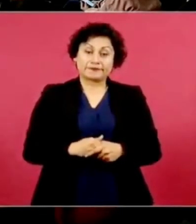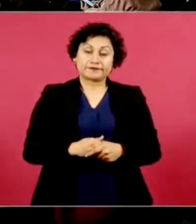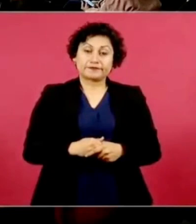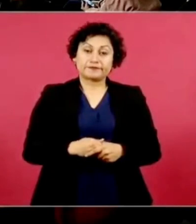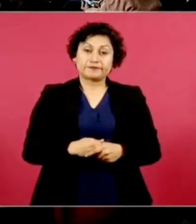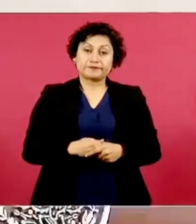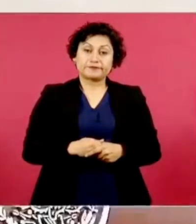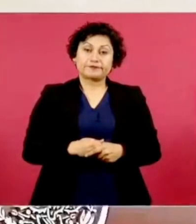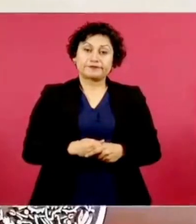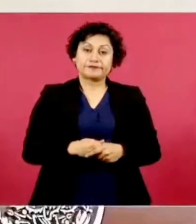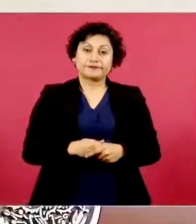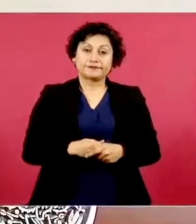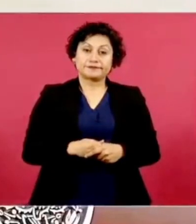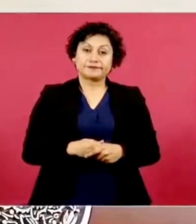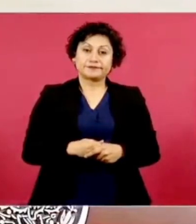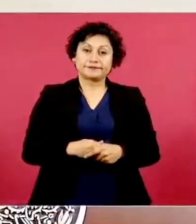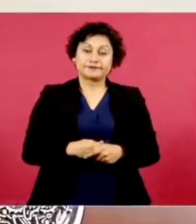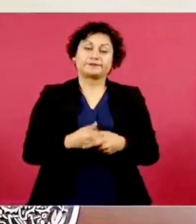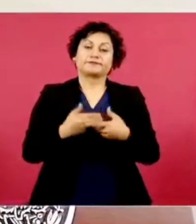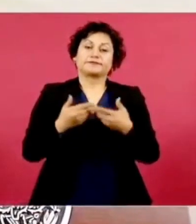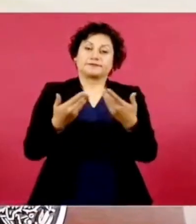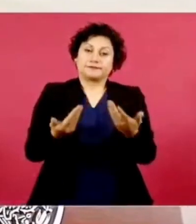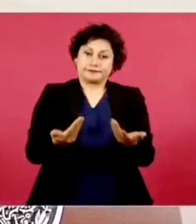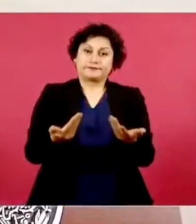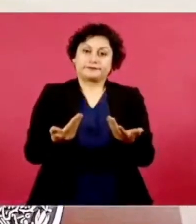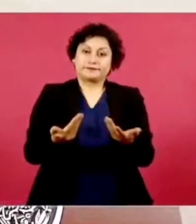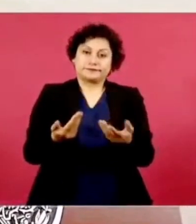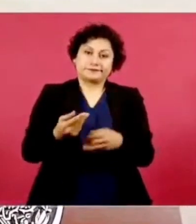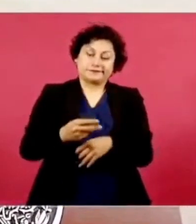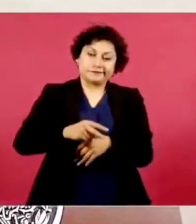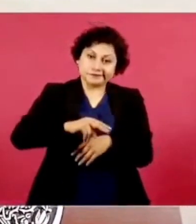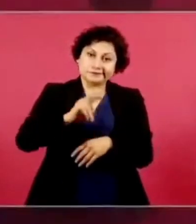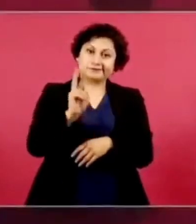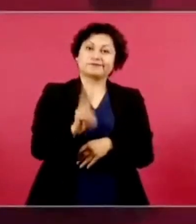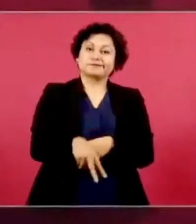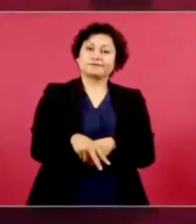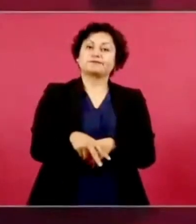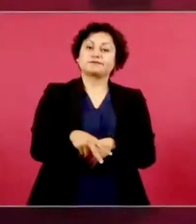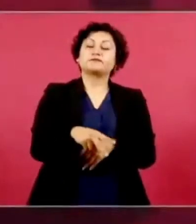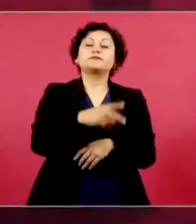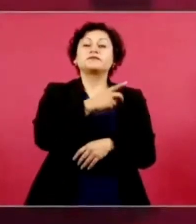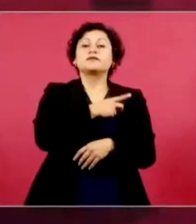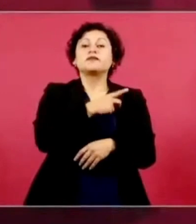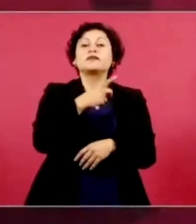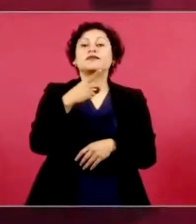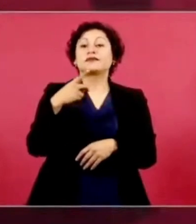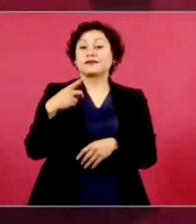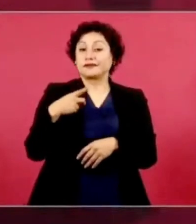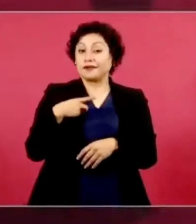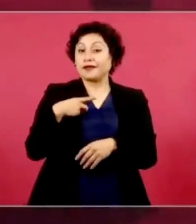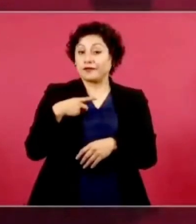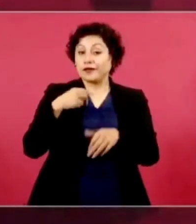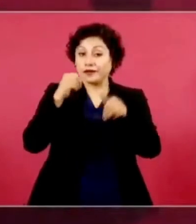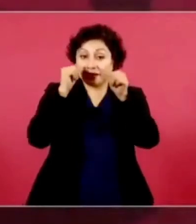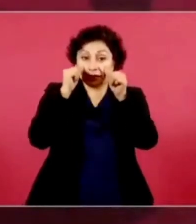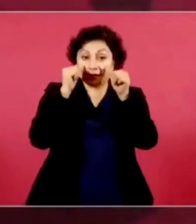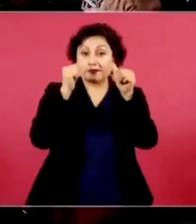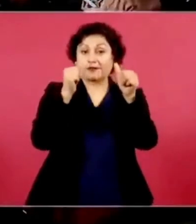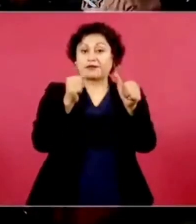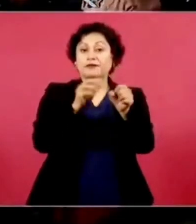Y tiene que ver con la educación. Con la cultura, la educación, sí. Y tiene que ver también con valores,